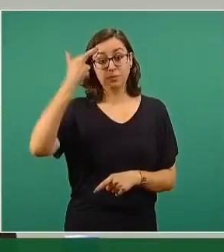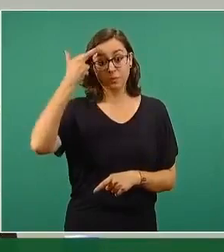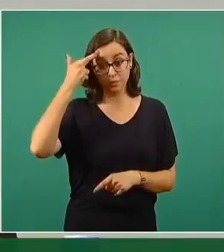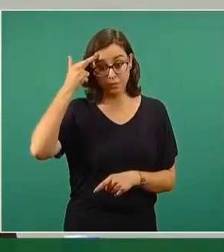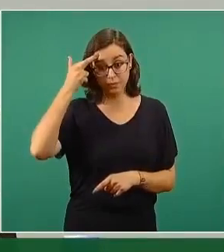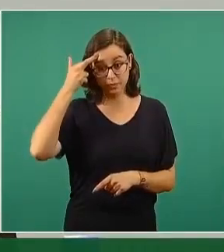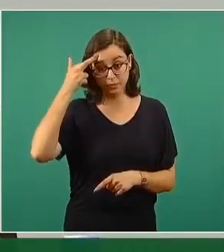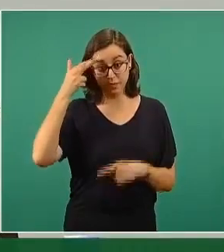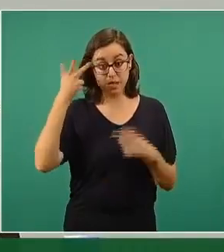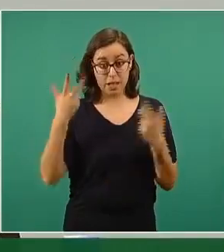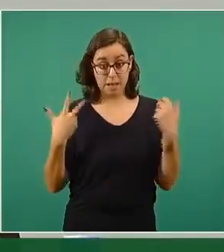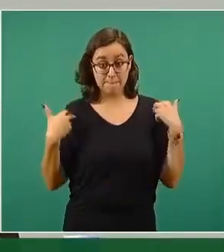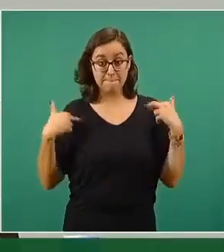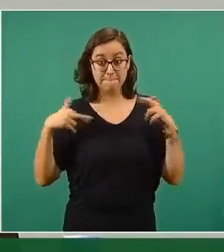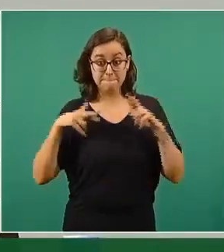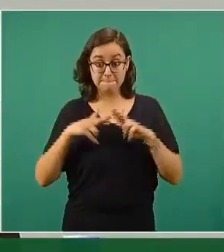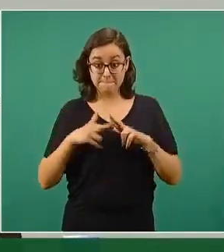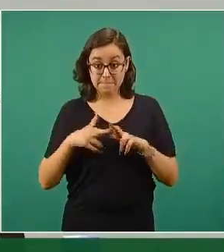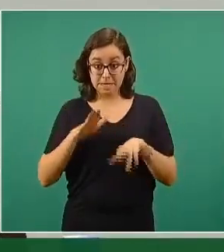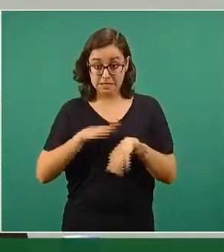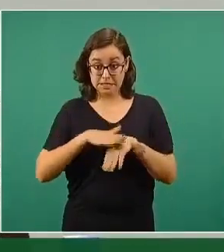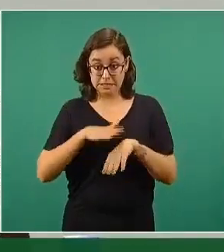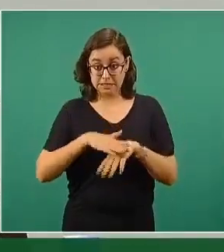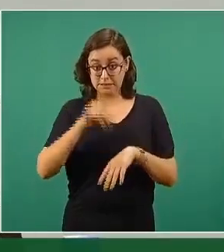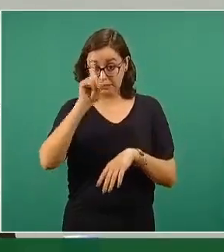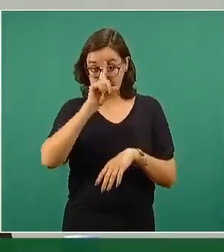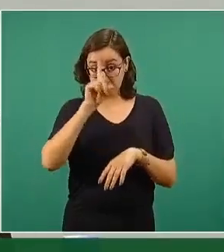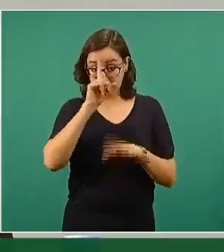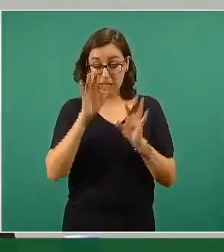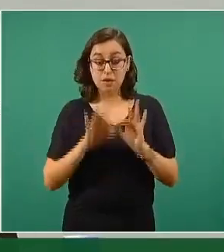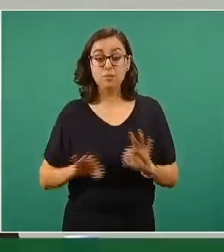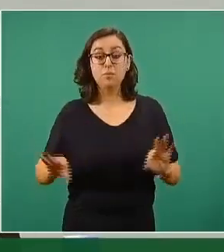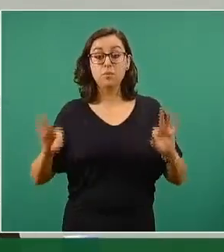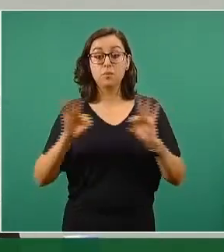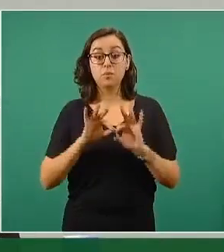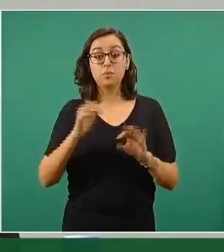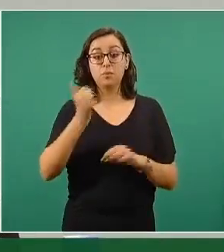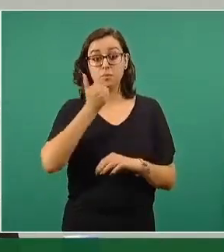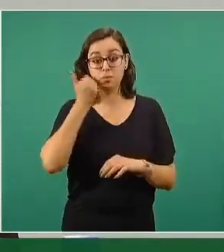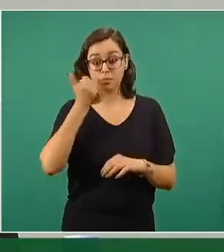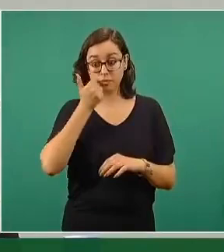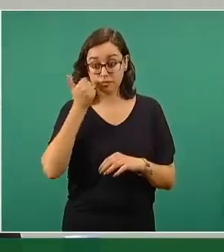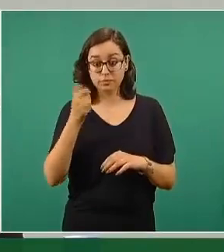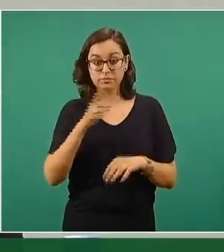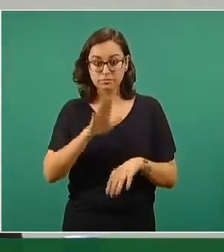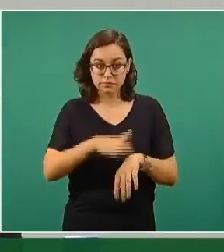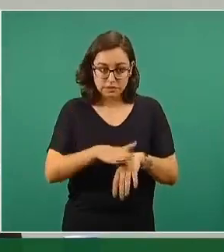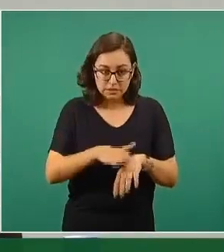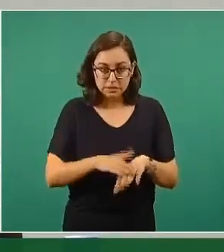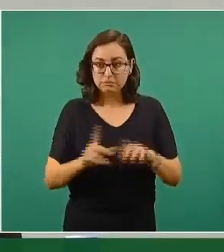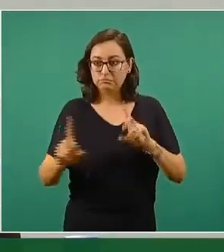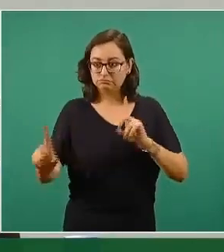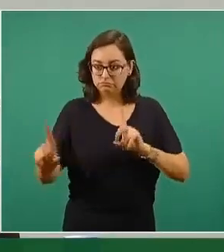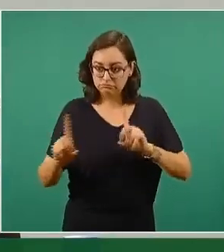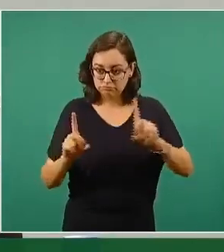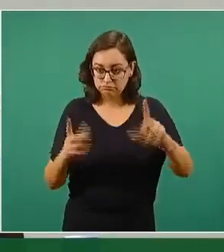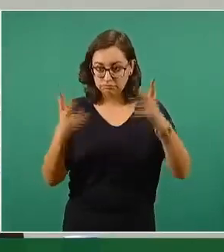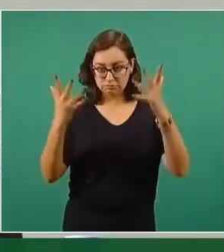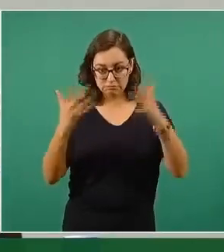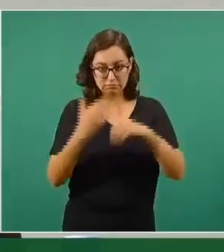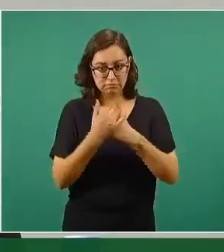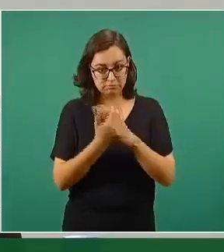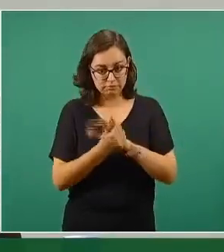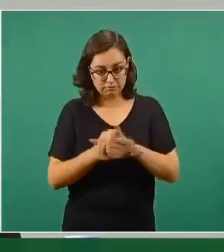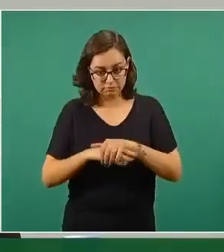recomendaciones al personal docente, pues es el instar a los alumnos a mantener la sana distancia, el correcto lavado de